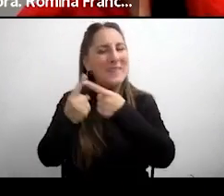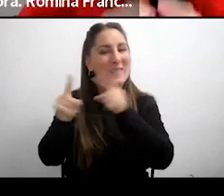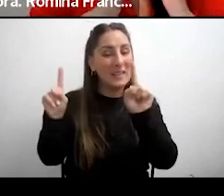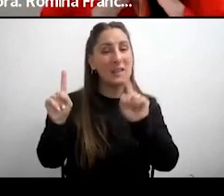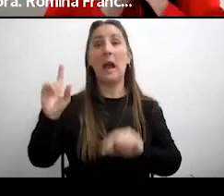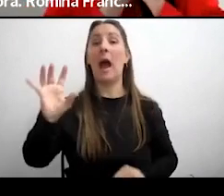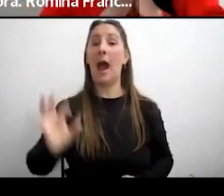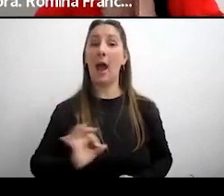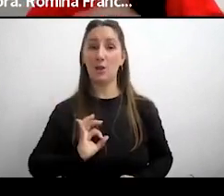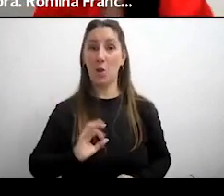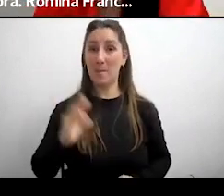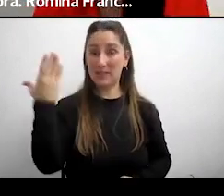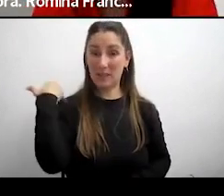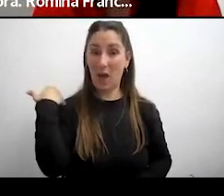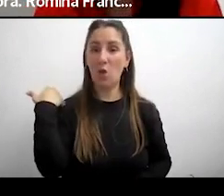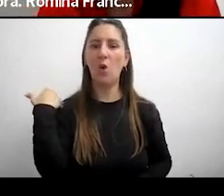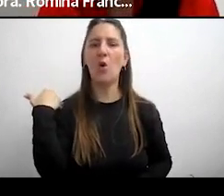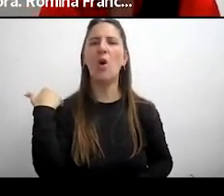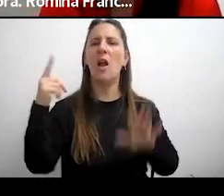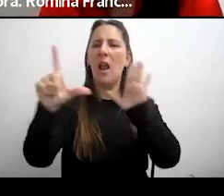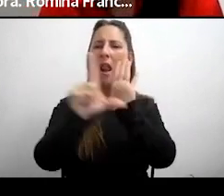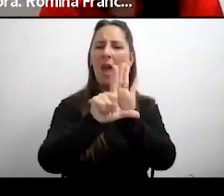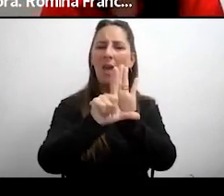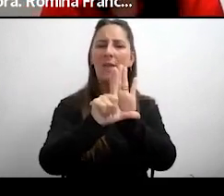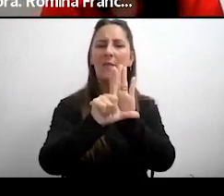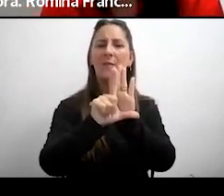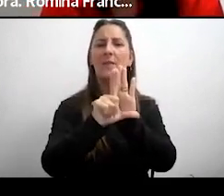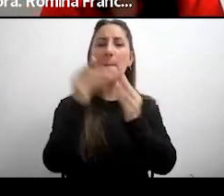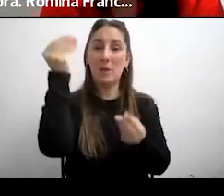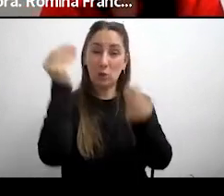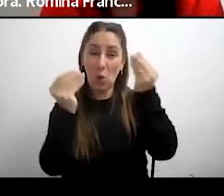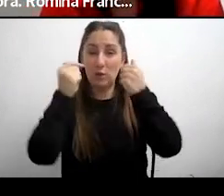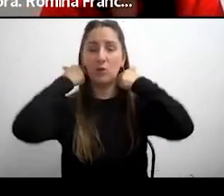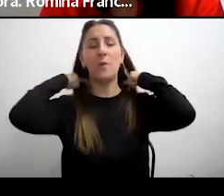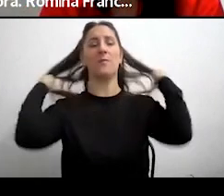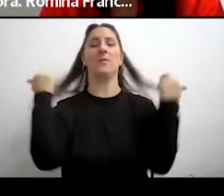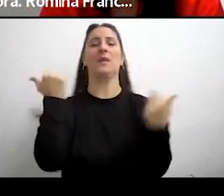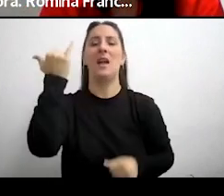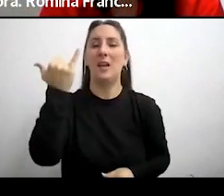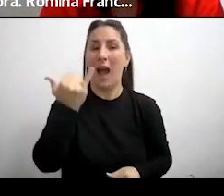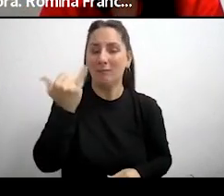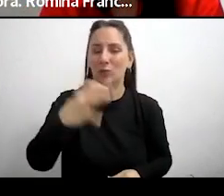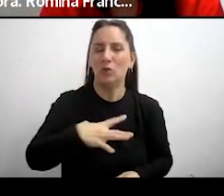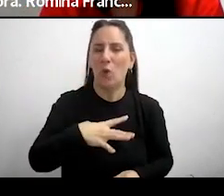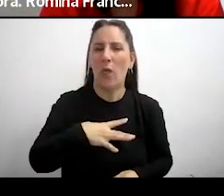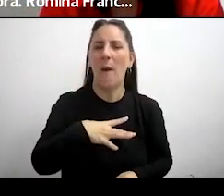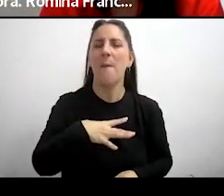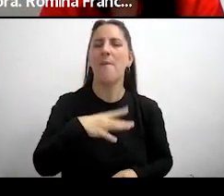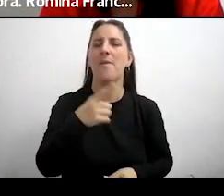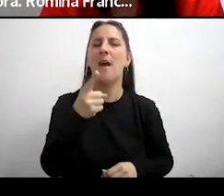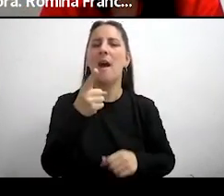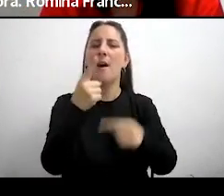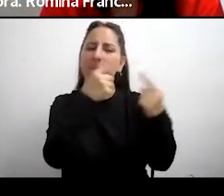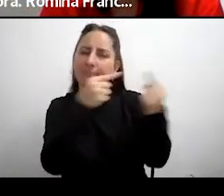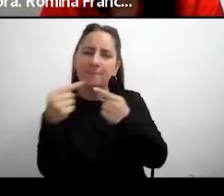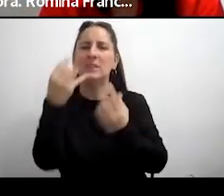año pasado, a través de la ley de presupuesto, hay todavía una posibilidad de diferimiento de